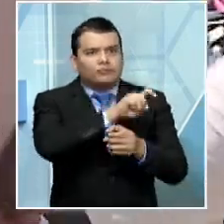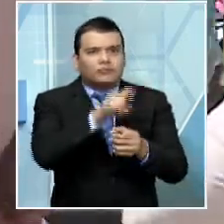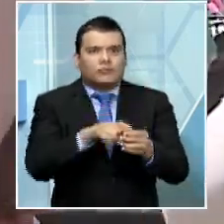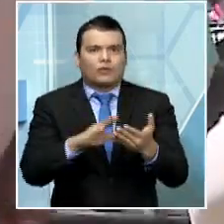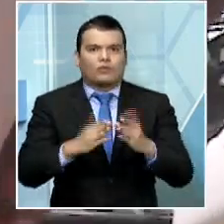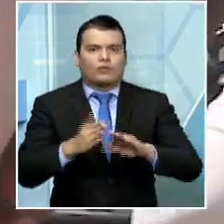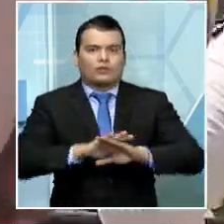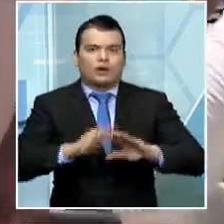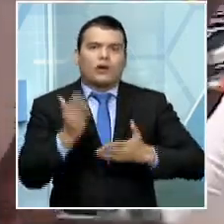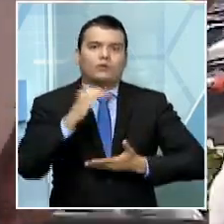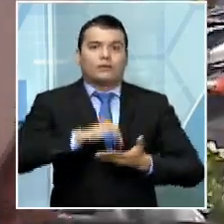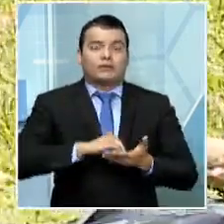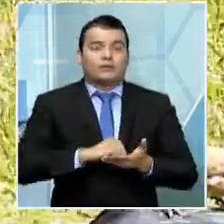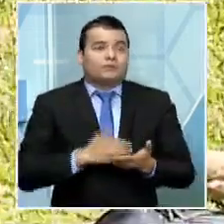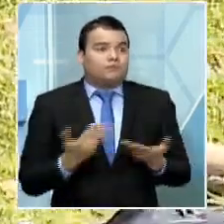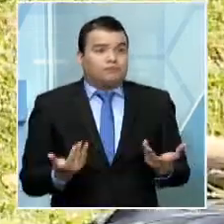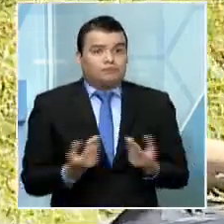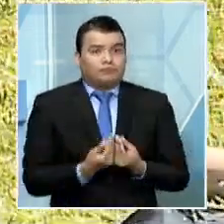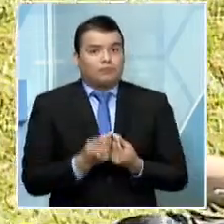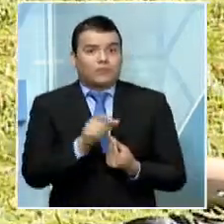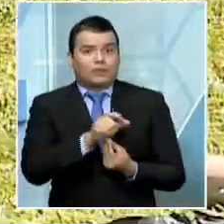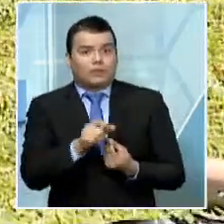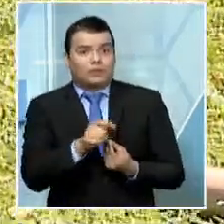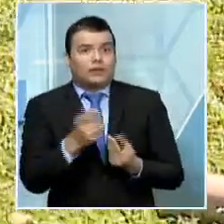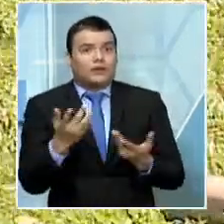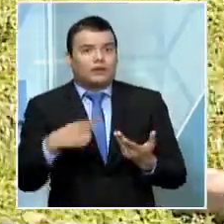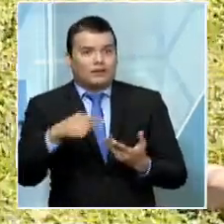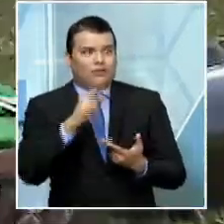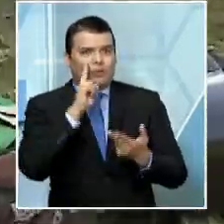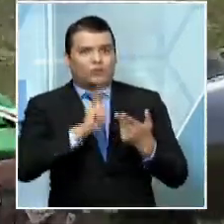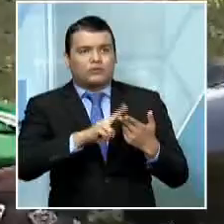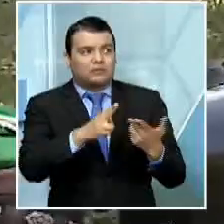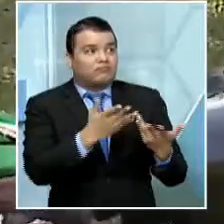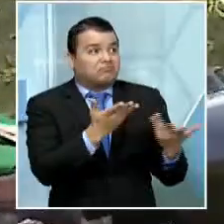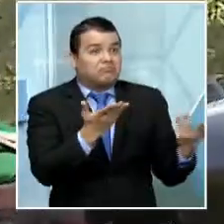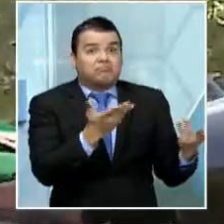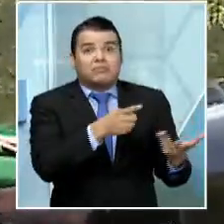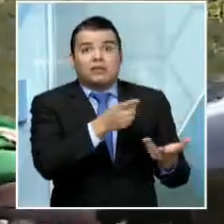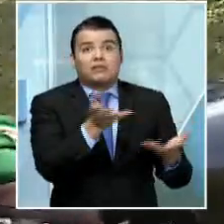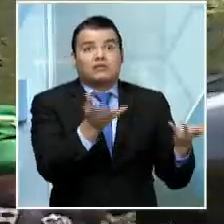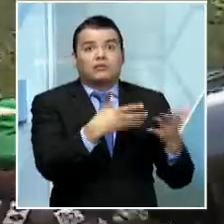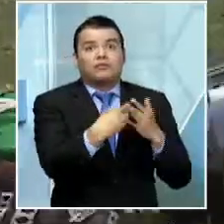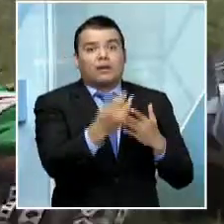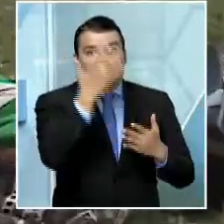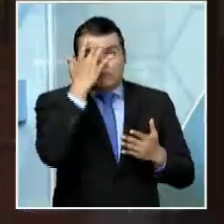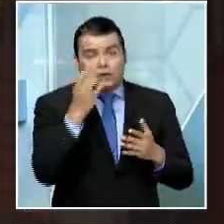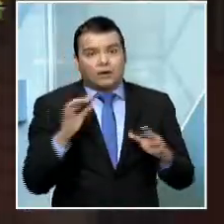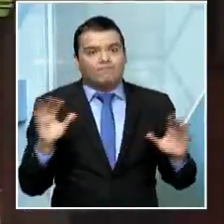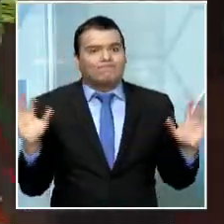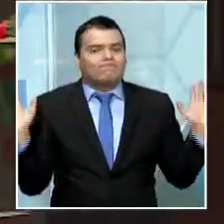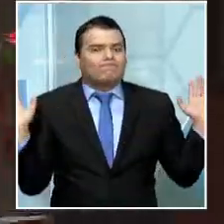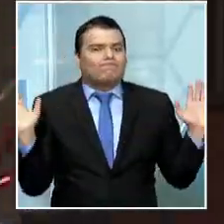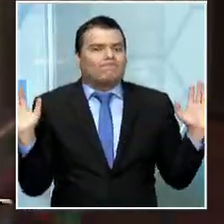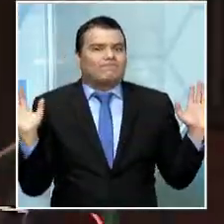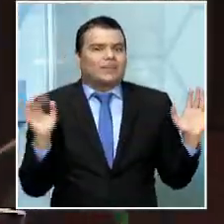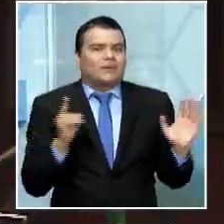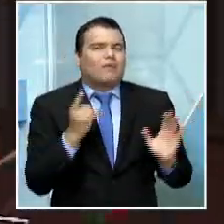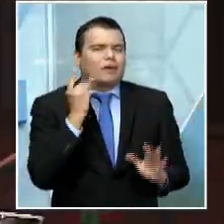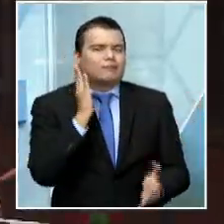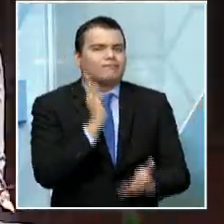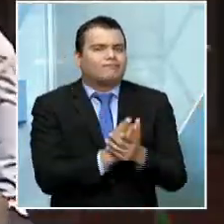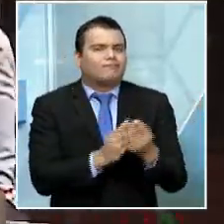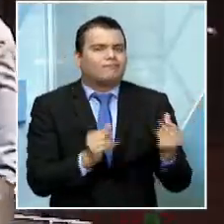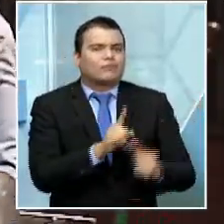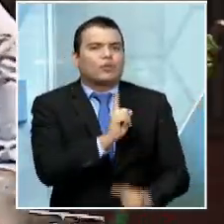compañeros más cercanos aseguran que desconocen los motivos de la desaparición, sin embargo, no descartan que pueda estar relacionada con sus labores como defensor de